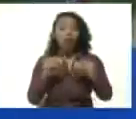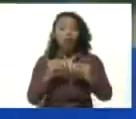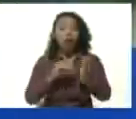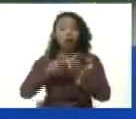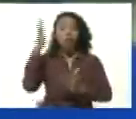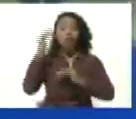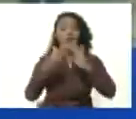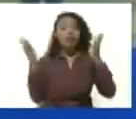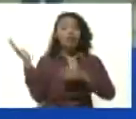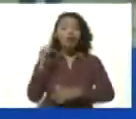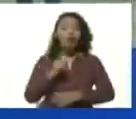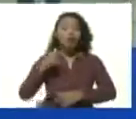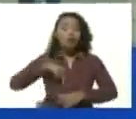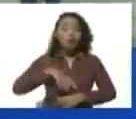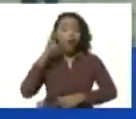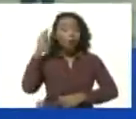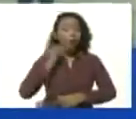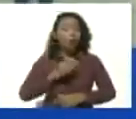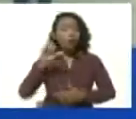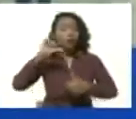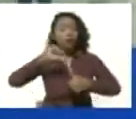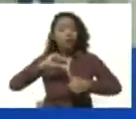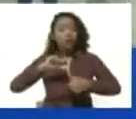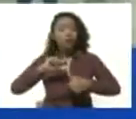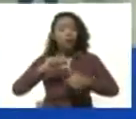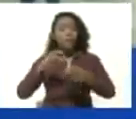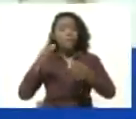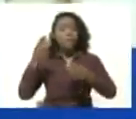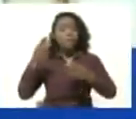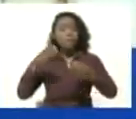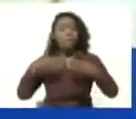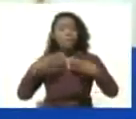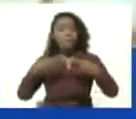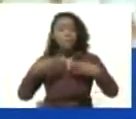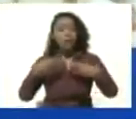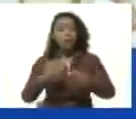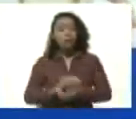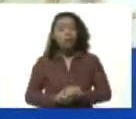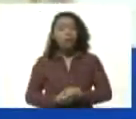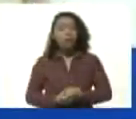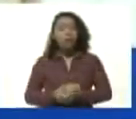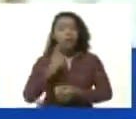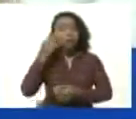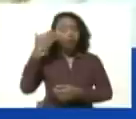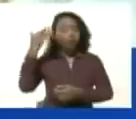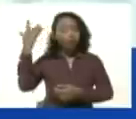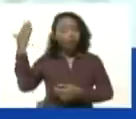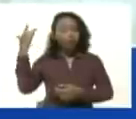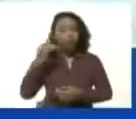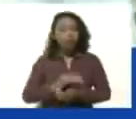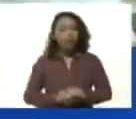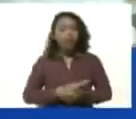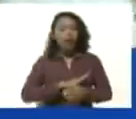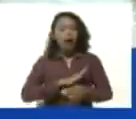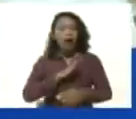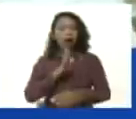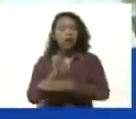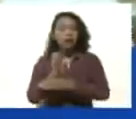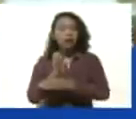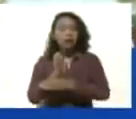traído al país en los bolivarianos, centroamericanos, panamericanos. Y su sueño de ir a